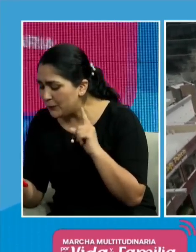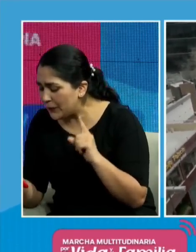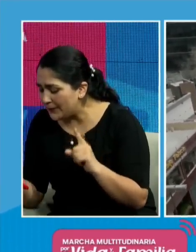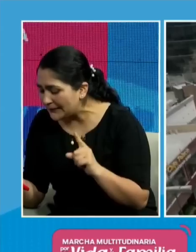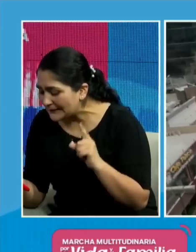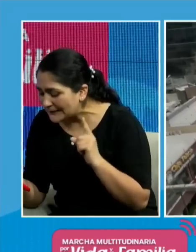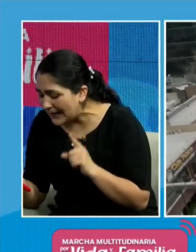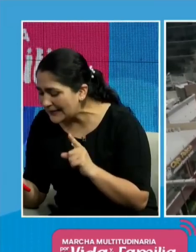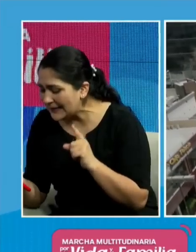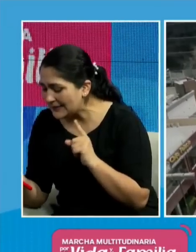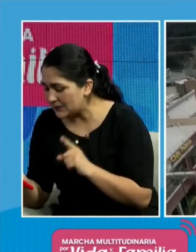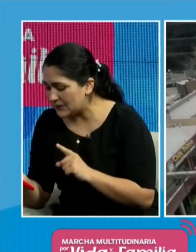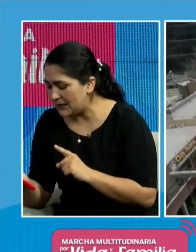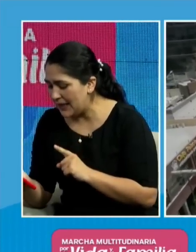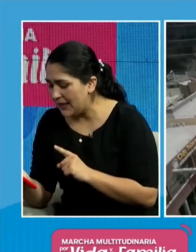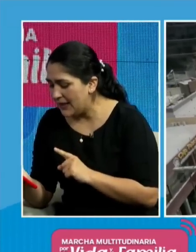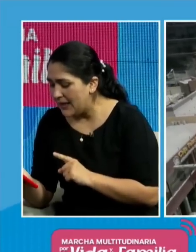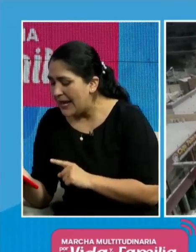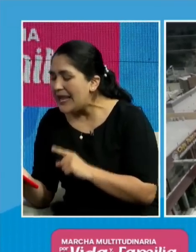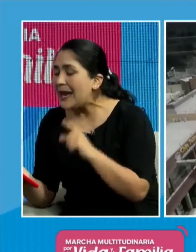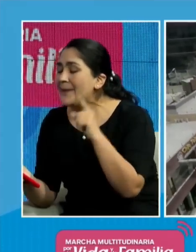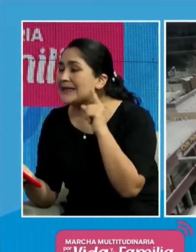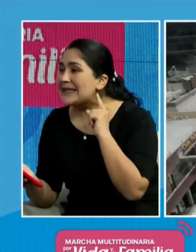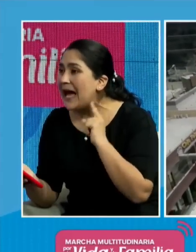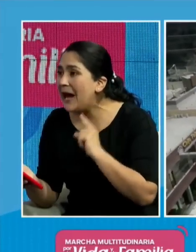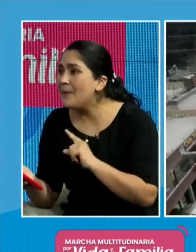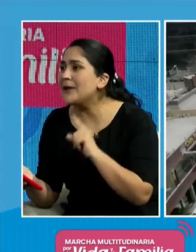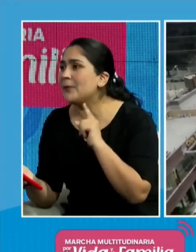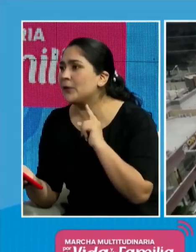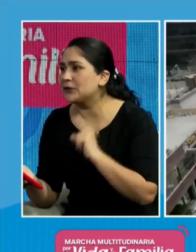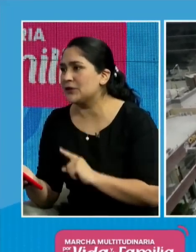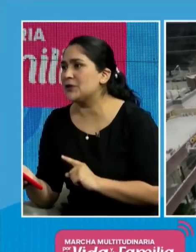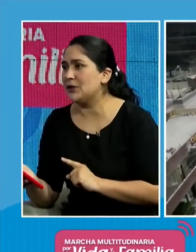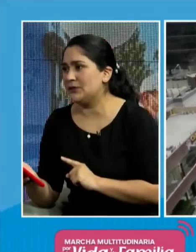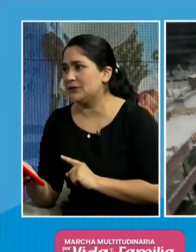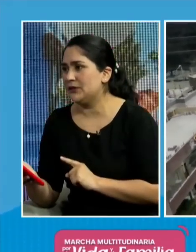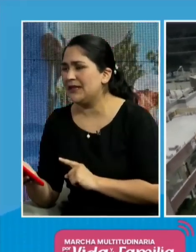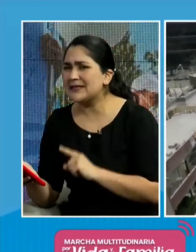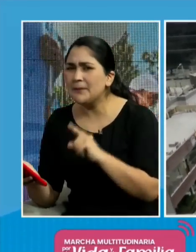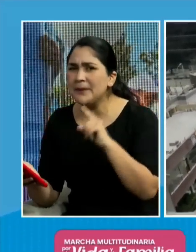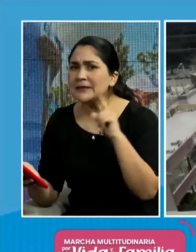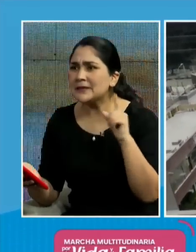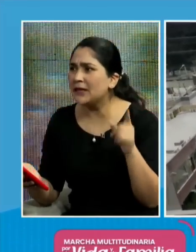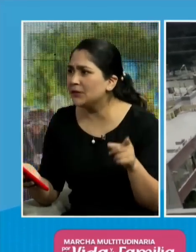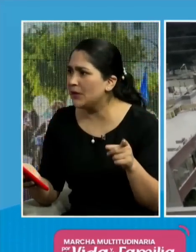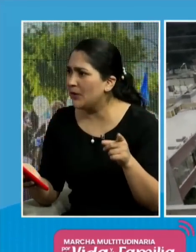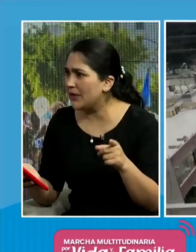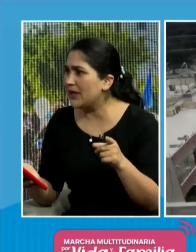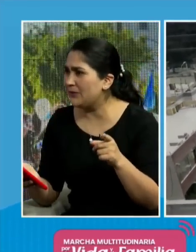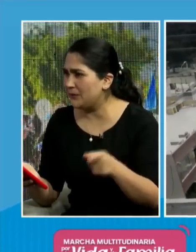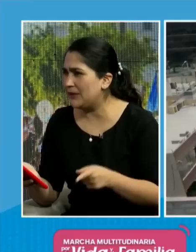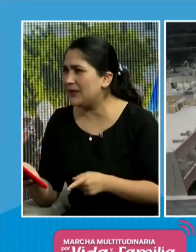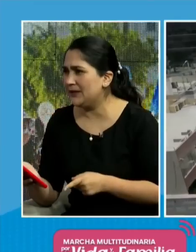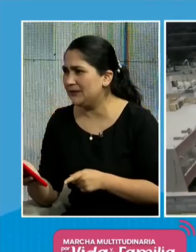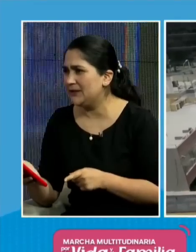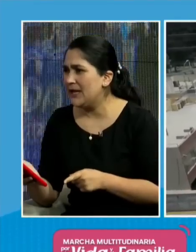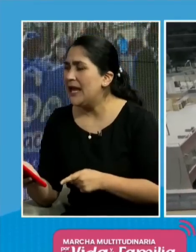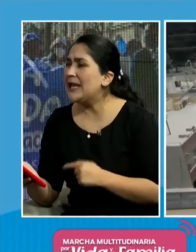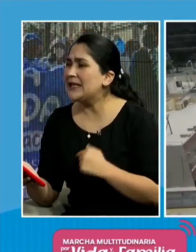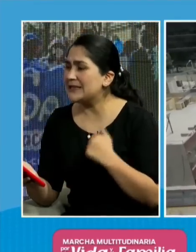y fundamental de la sociedad, la más amplia protección. ¿Están pensando la OEA en la